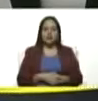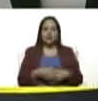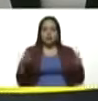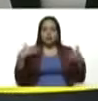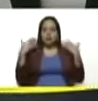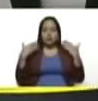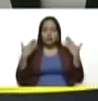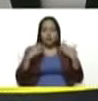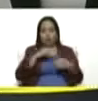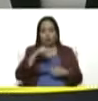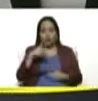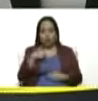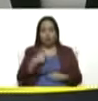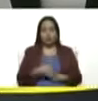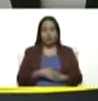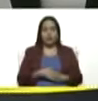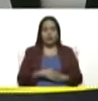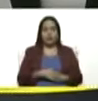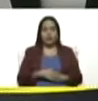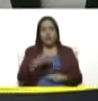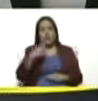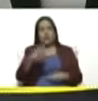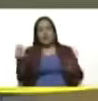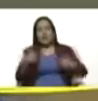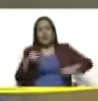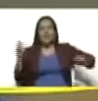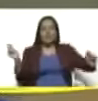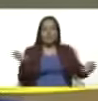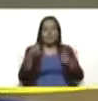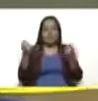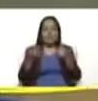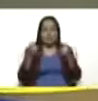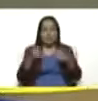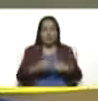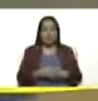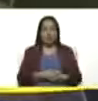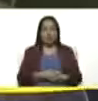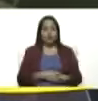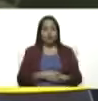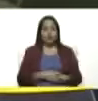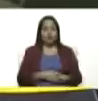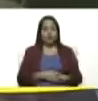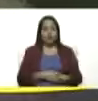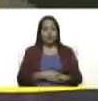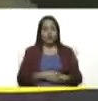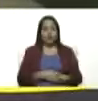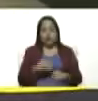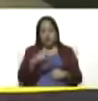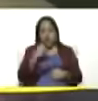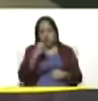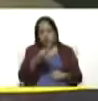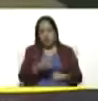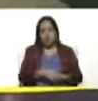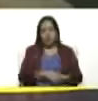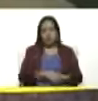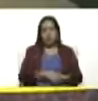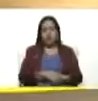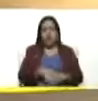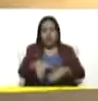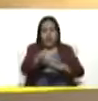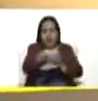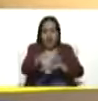uno, pero que deberían tener más difusión. En donde yo digo, pues, en las